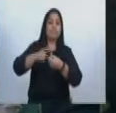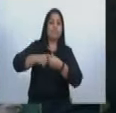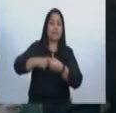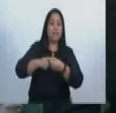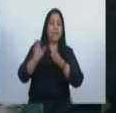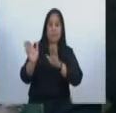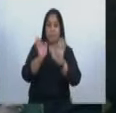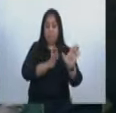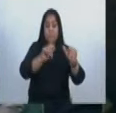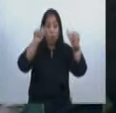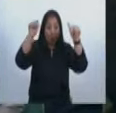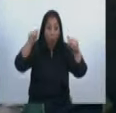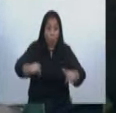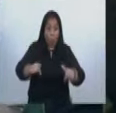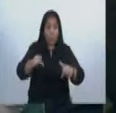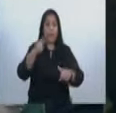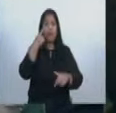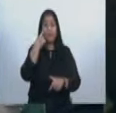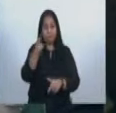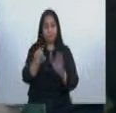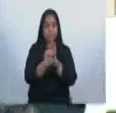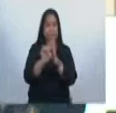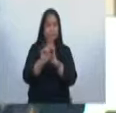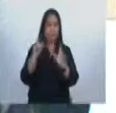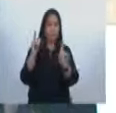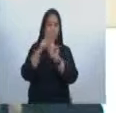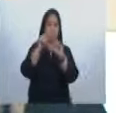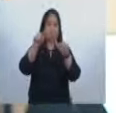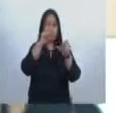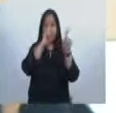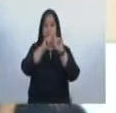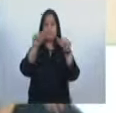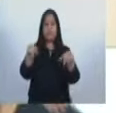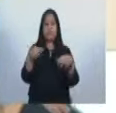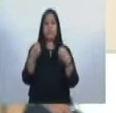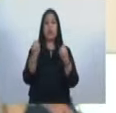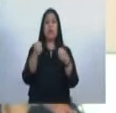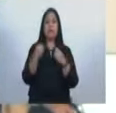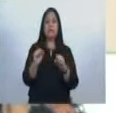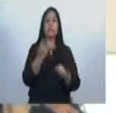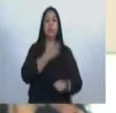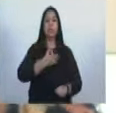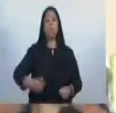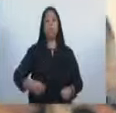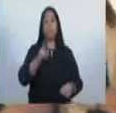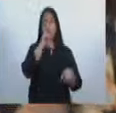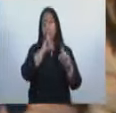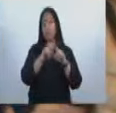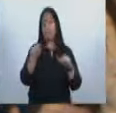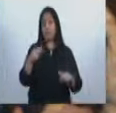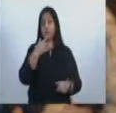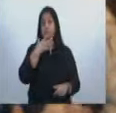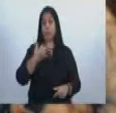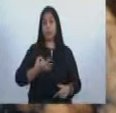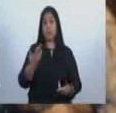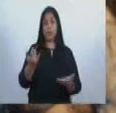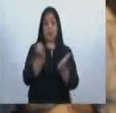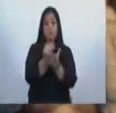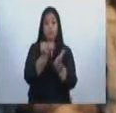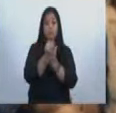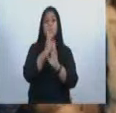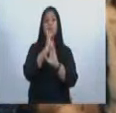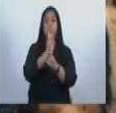ahora si logramos Más allá de nuestro Go construir un estado en donde realmente las instituciones